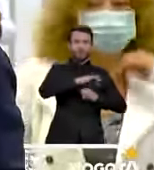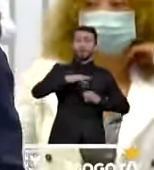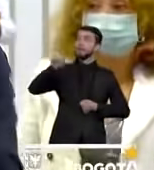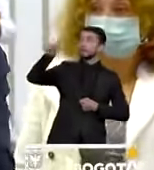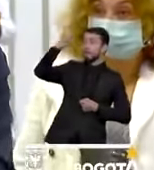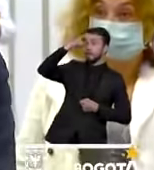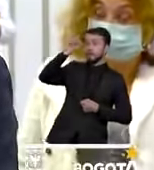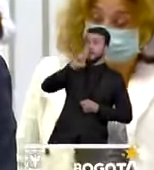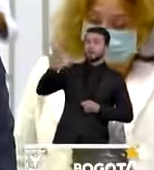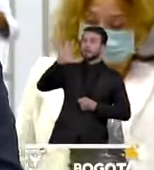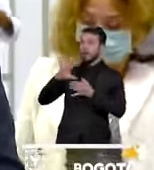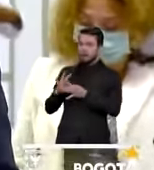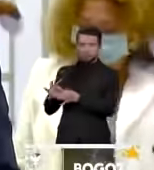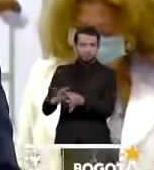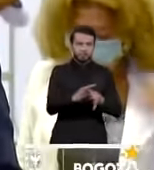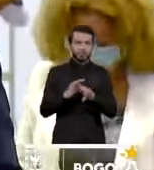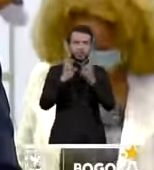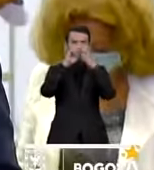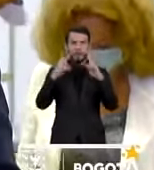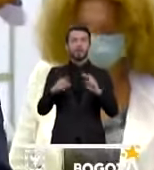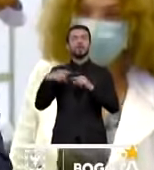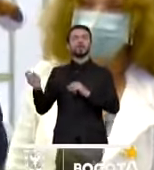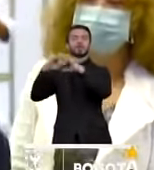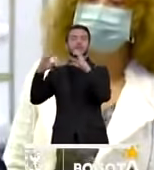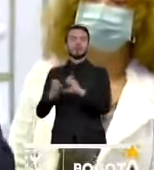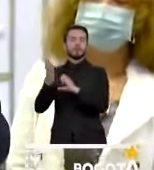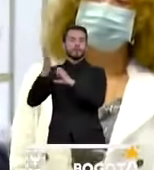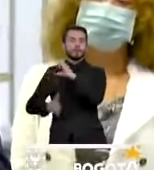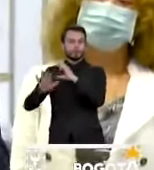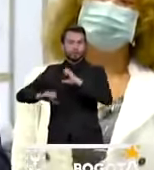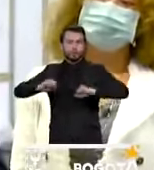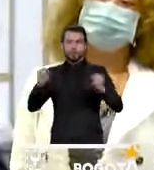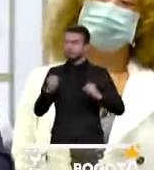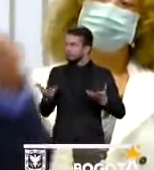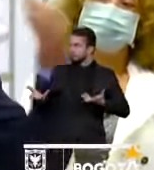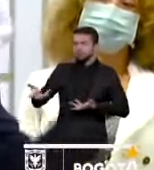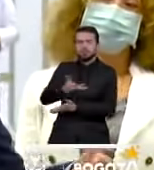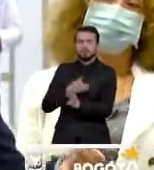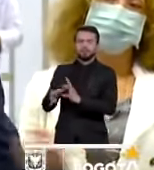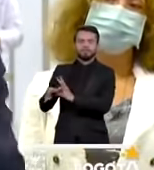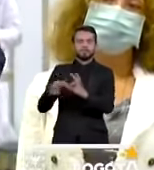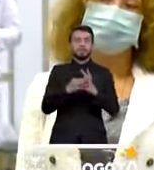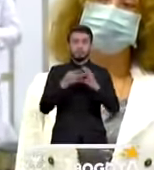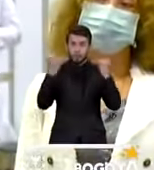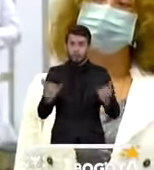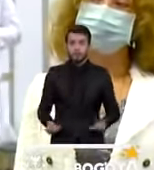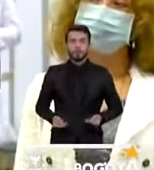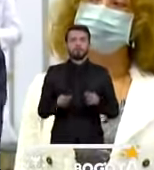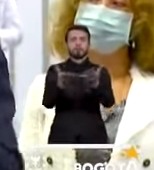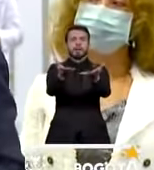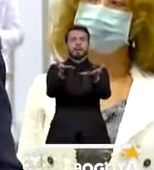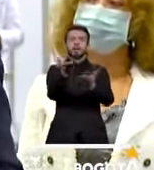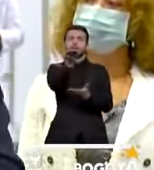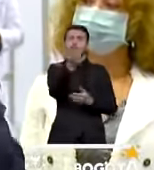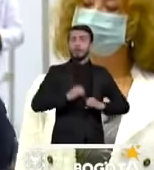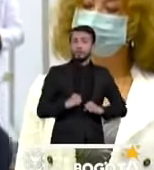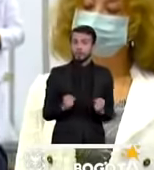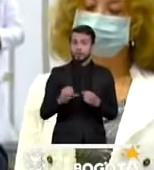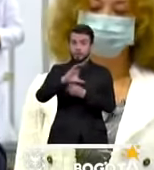Nacional, Corferias y la Cámara de Comercio de Bogotá. Hoy le estamos entregando a la ciudad, al departamento y al